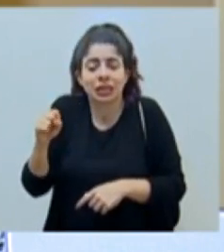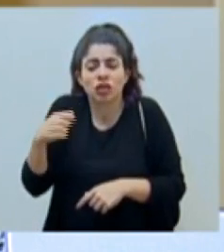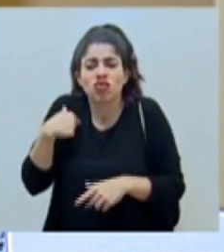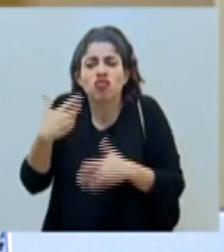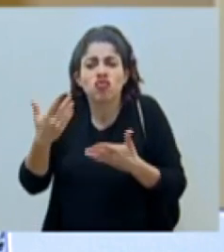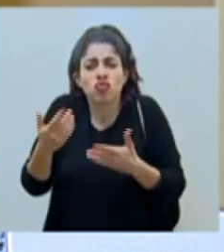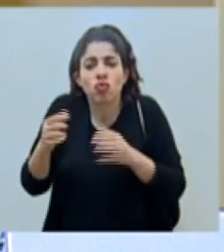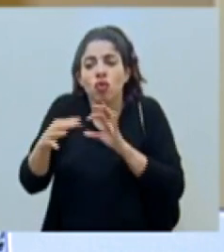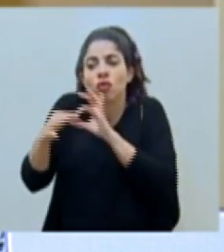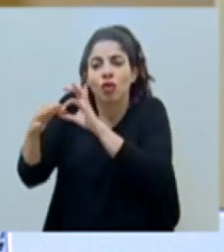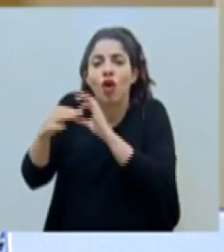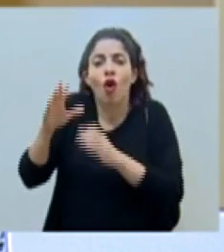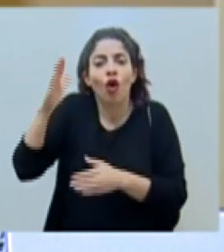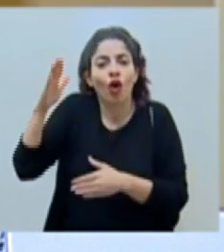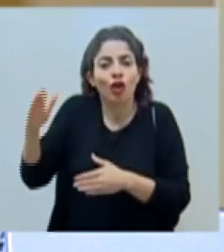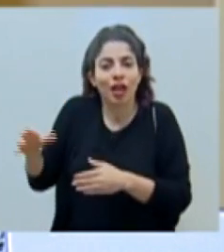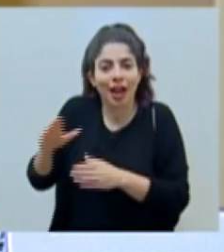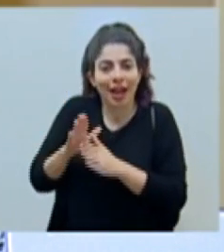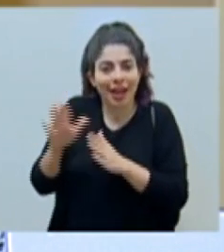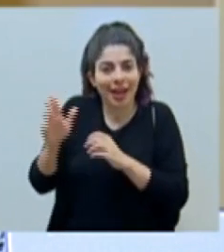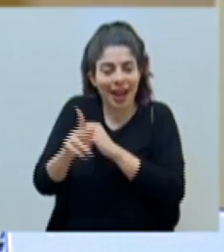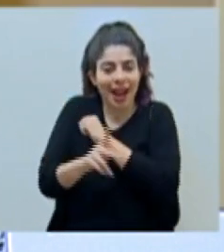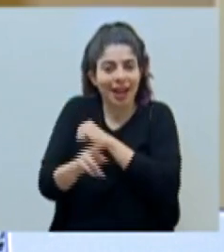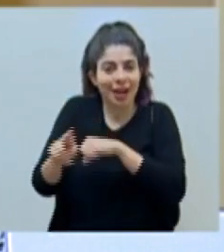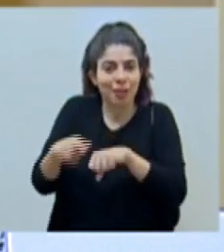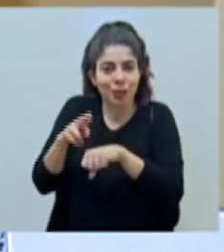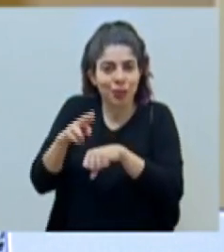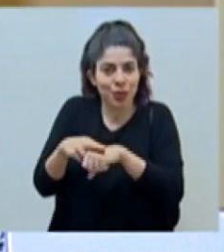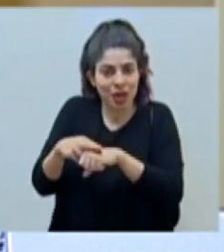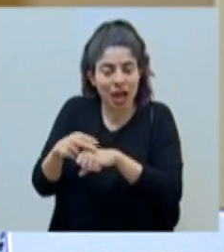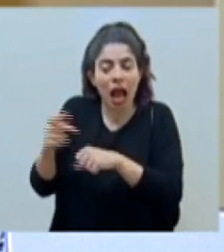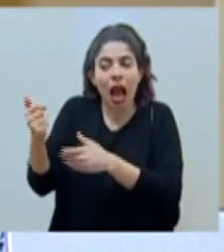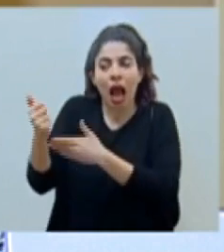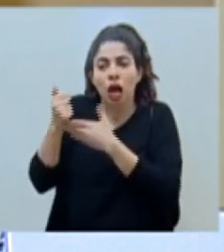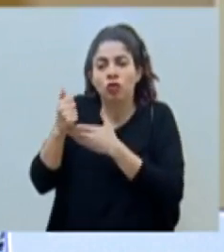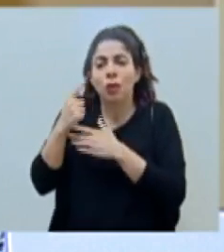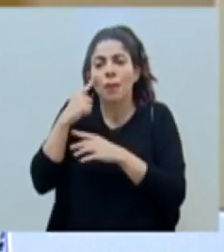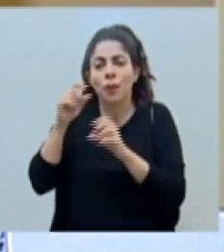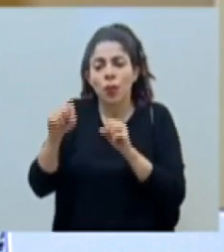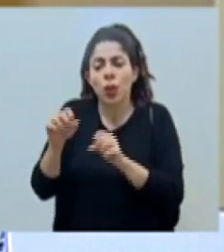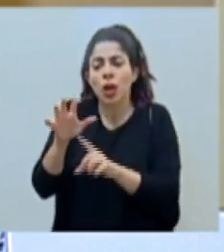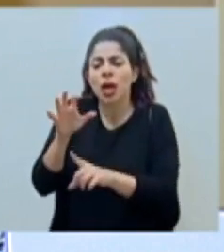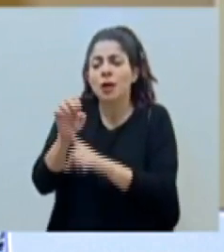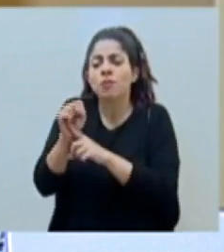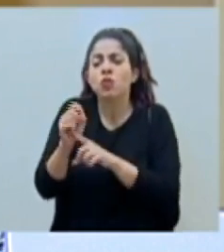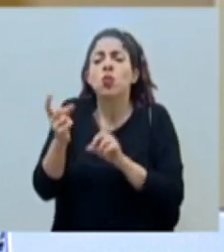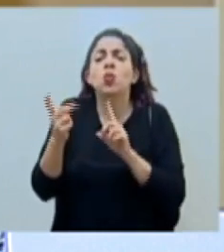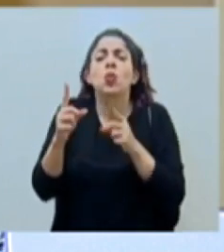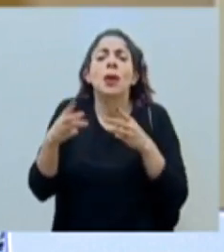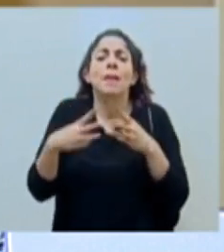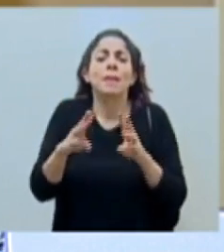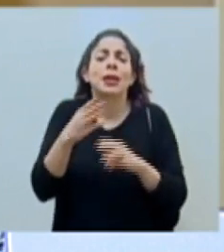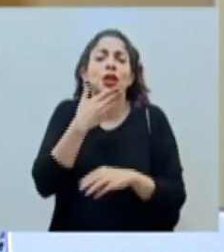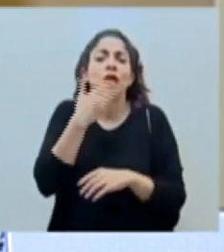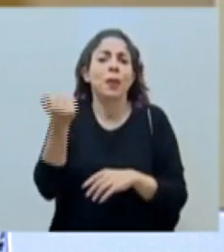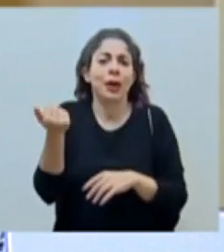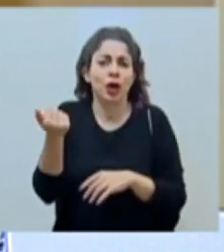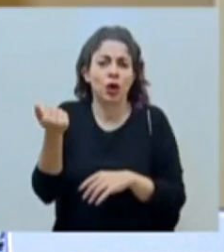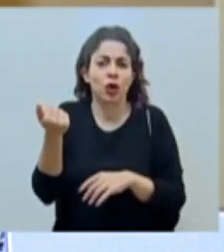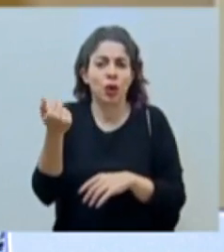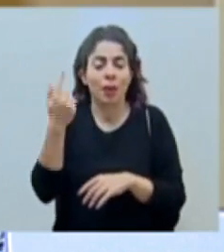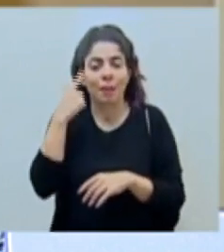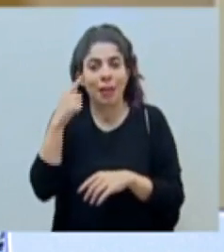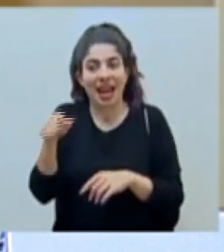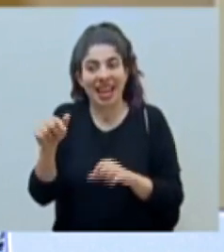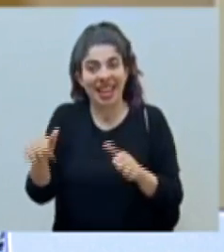directa con la Contraloría General de la República, para poder identificar cuál era el mejor mecanismo para lograr este gran